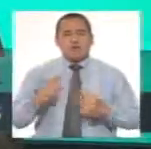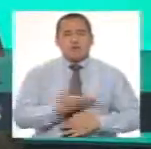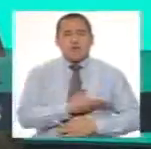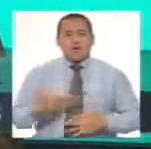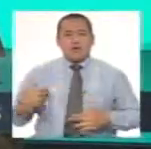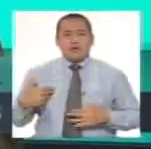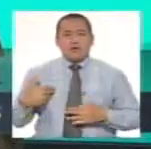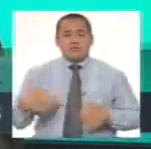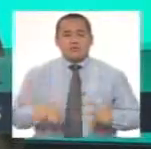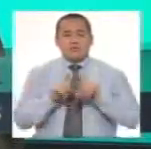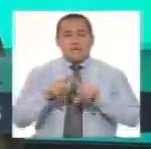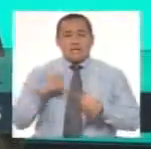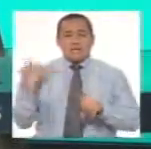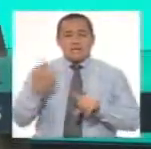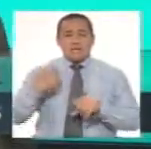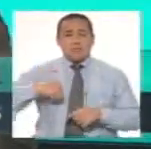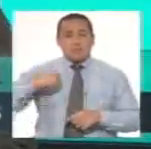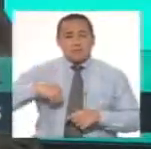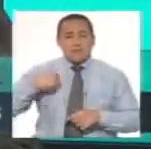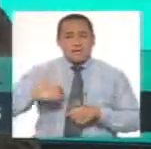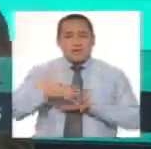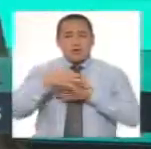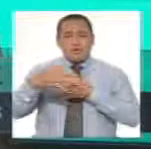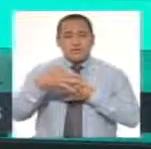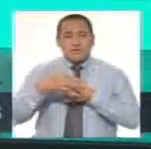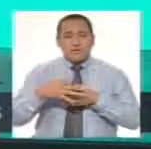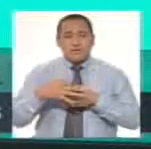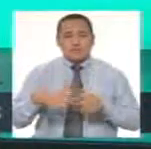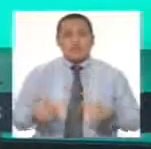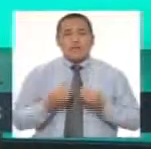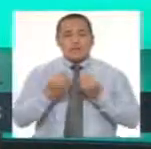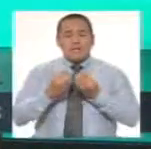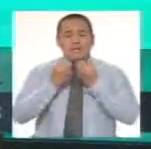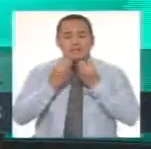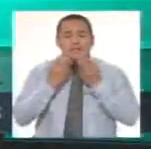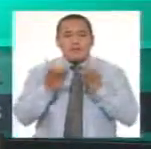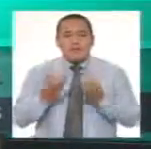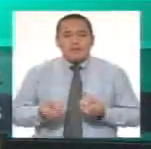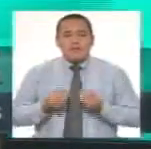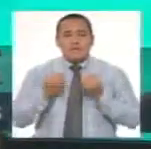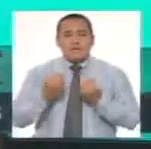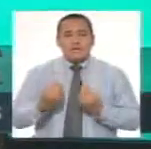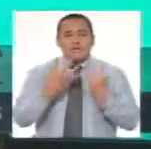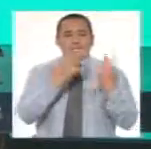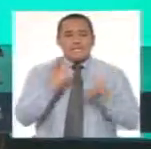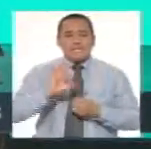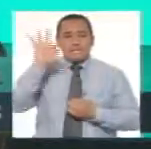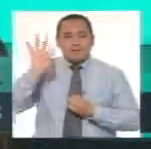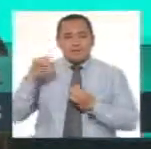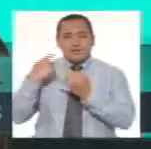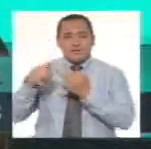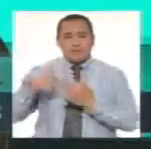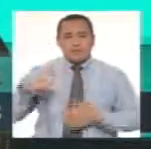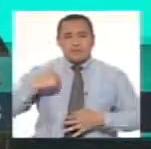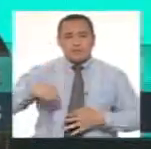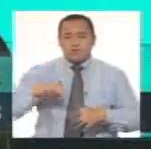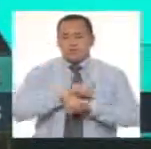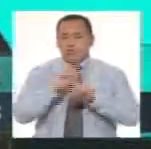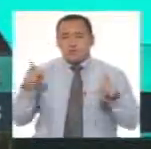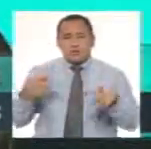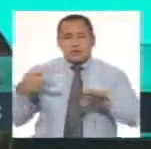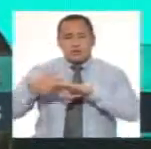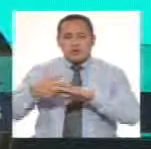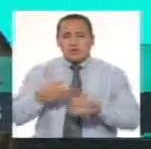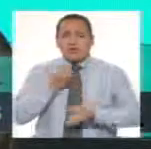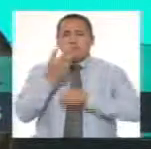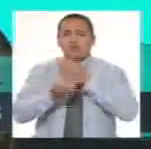gobiernos locales, las municipalidades provinciales, informen, porque el 70% de municipios no están reportando al Ministerio